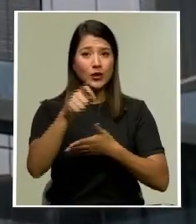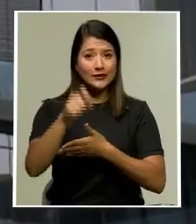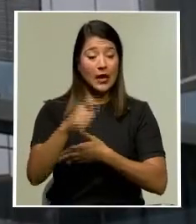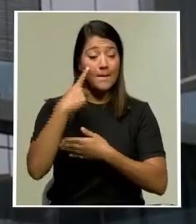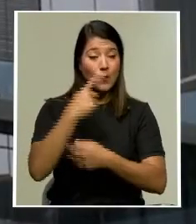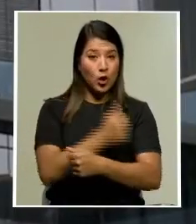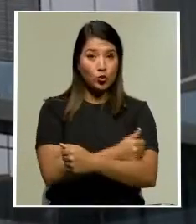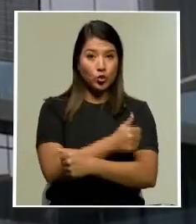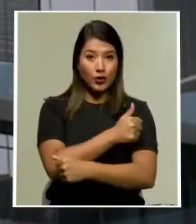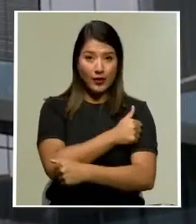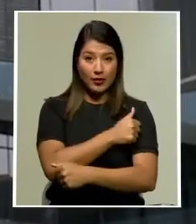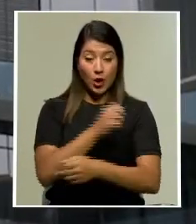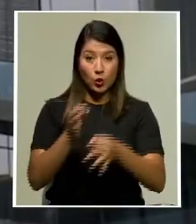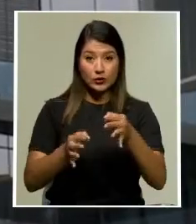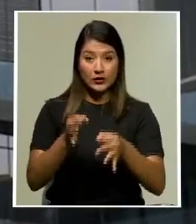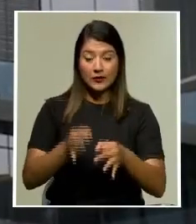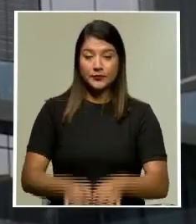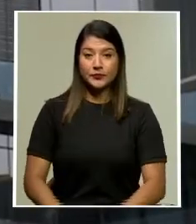judiciales.